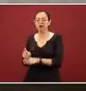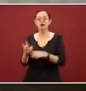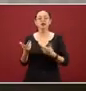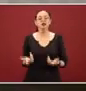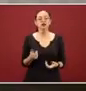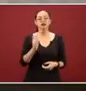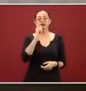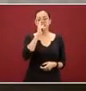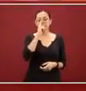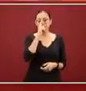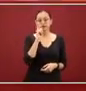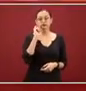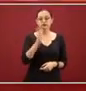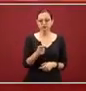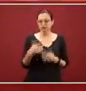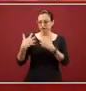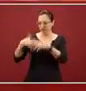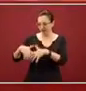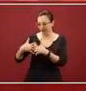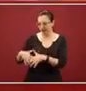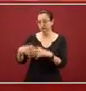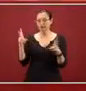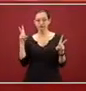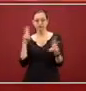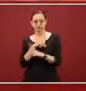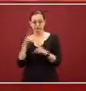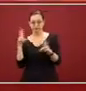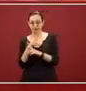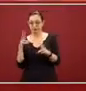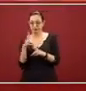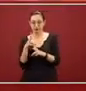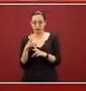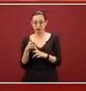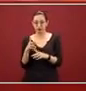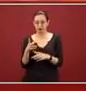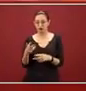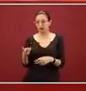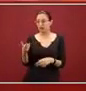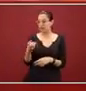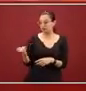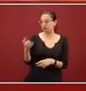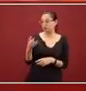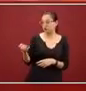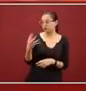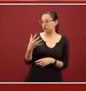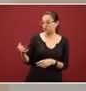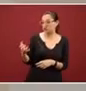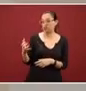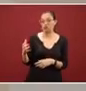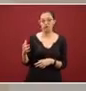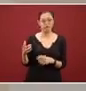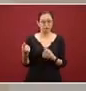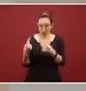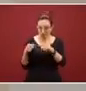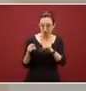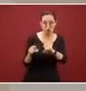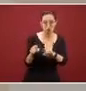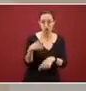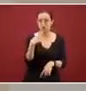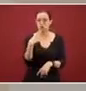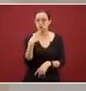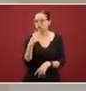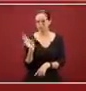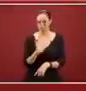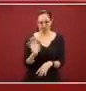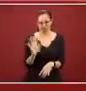los respiradores que vamos a tener funcionen al mismo tiempo. Y estos podrán ser movidos en los distintos hospitales y